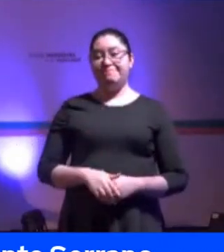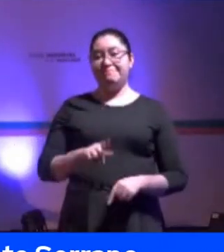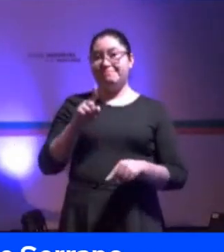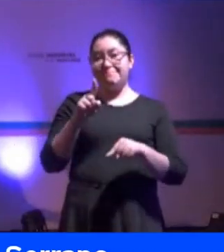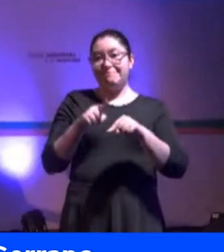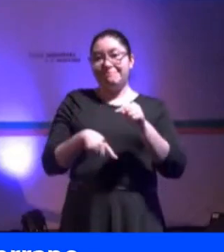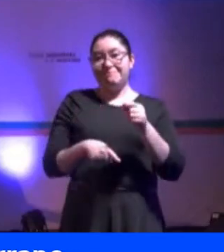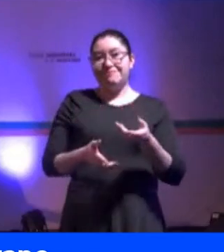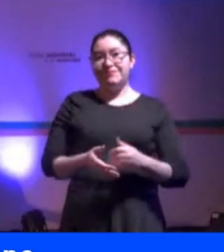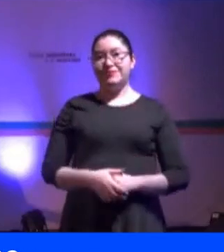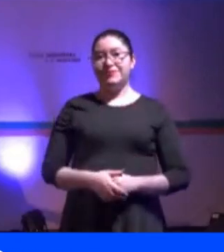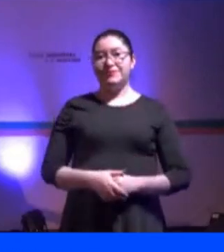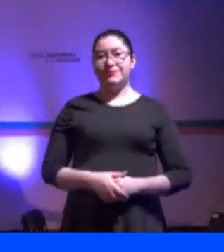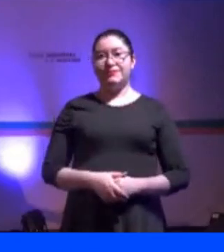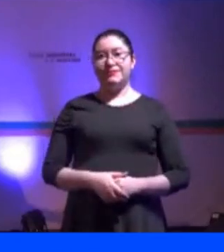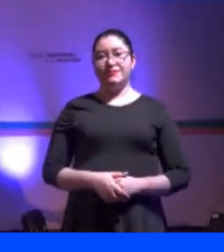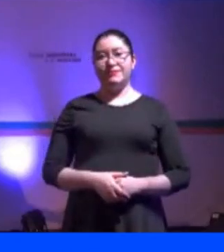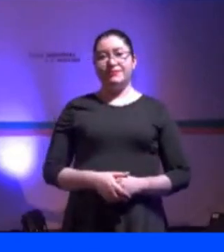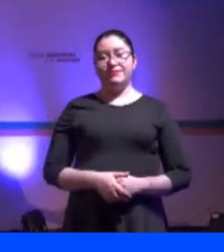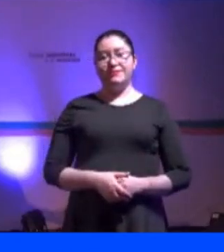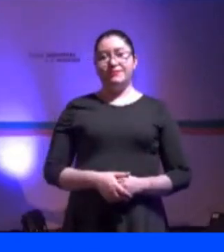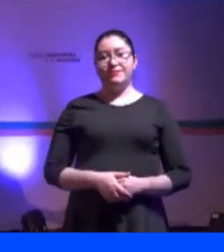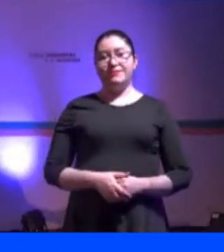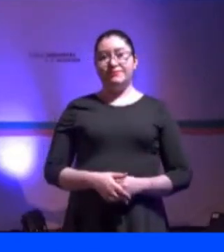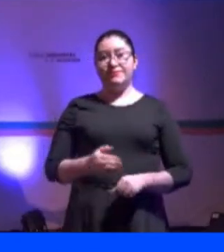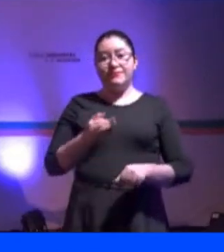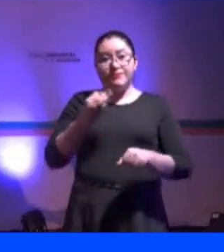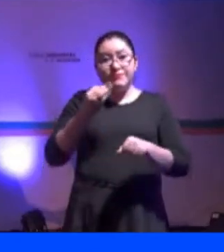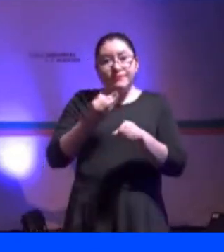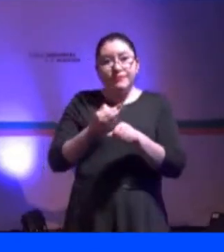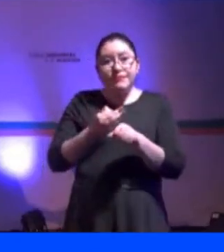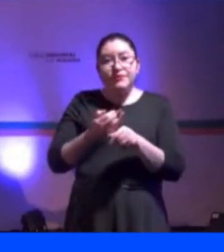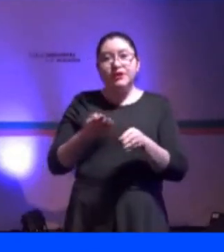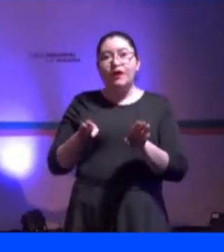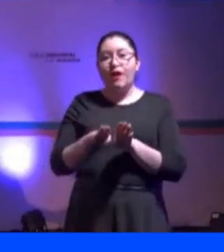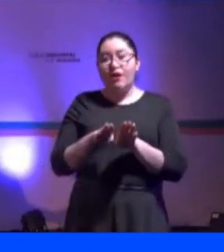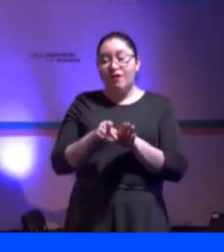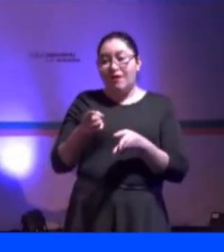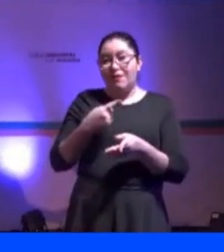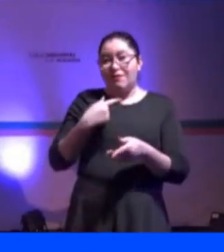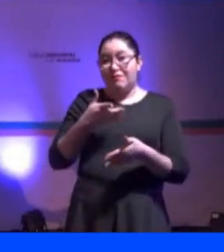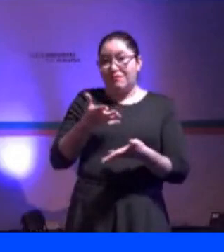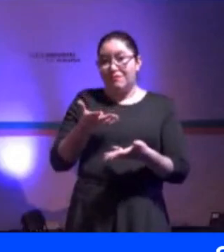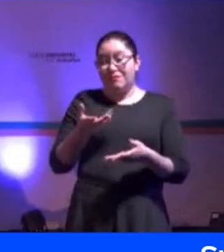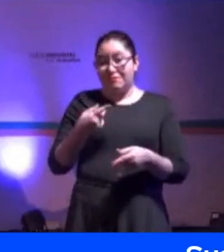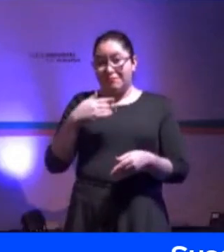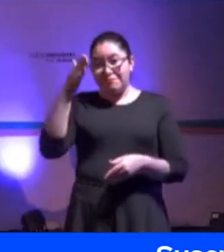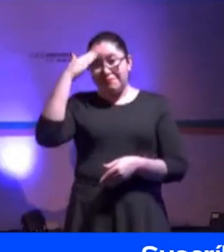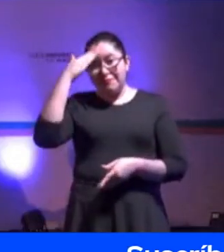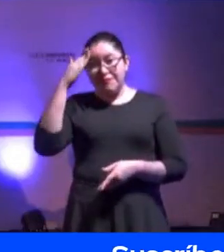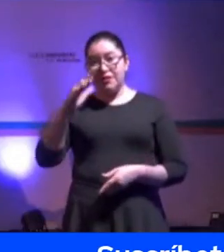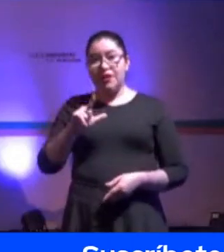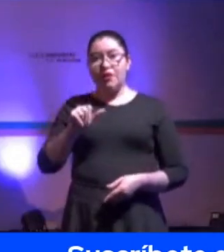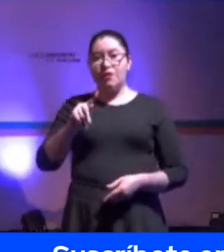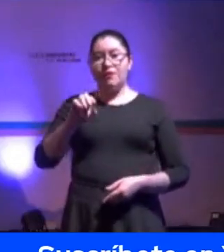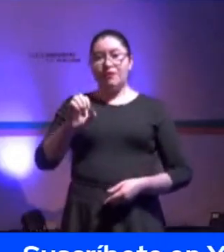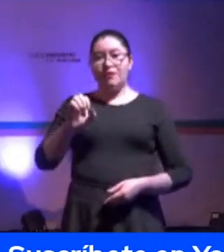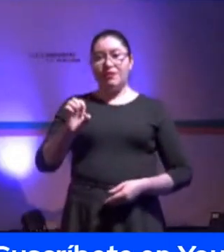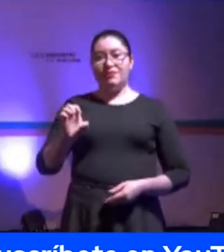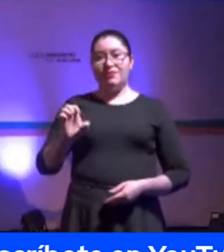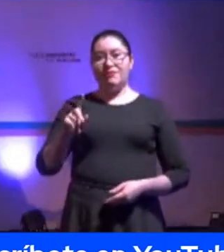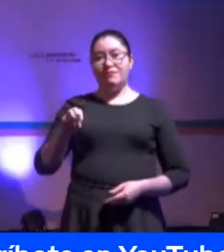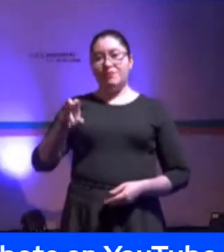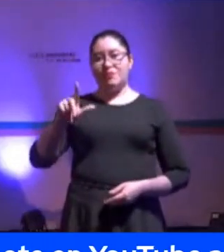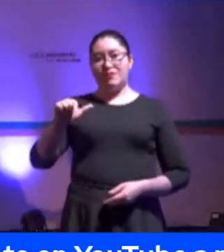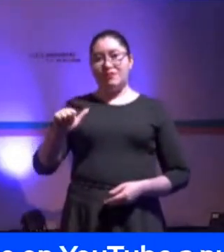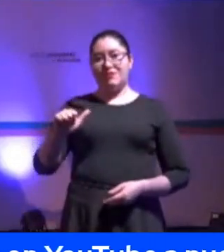Que no hay que olvidar, actual patrón de Latinos, de Loret de Mola, de Víctor